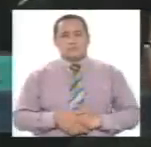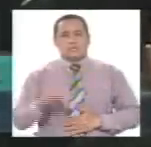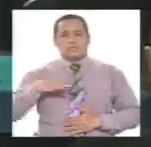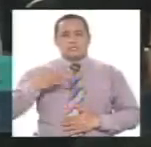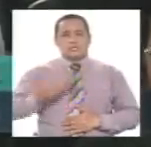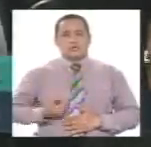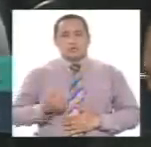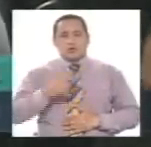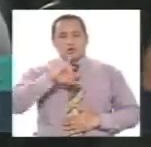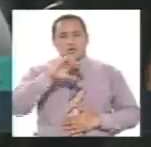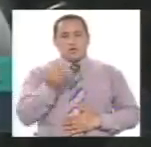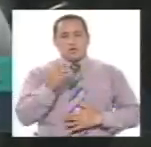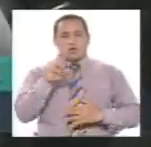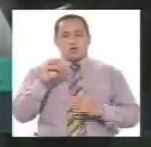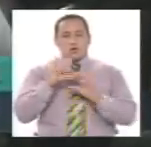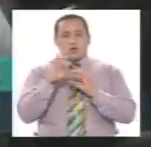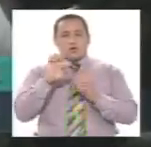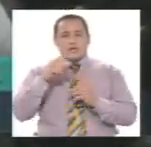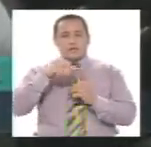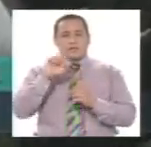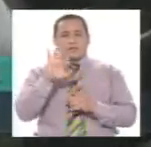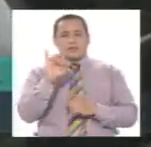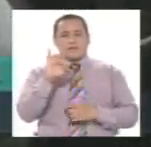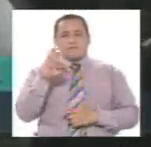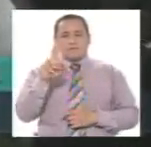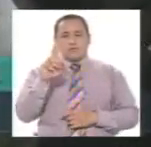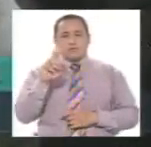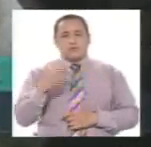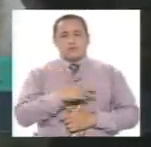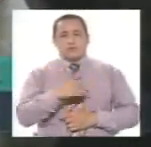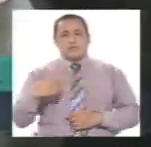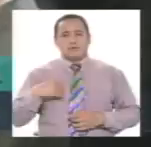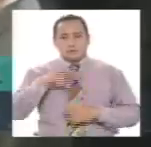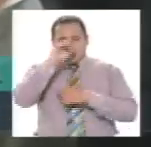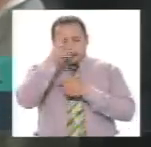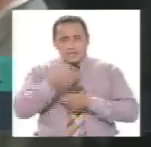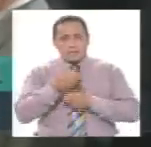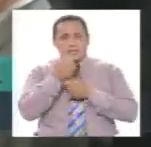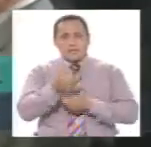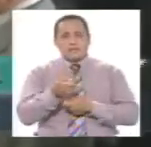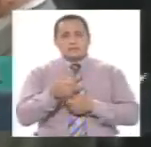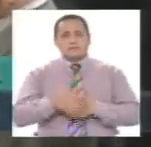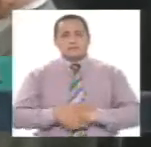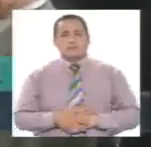Señor Jorge Humberto Merino Tafur, en el despacho de Energía y Minas.